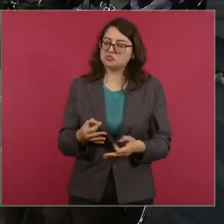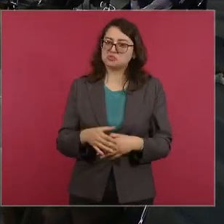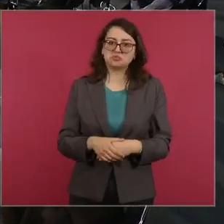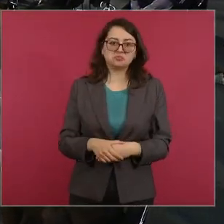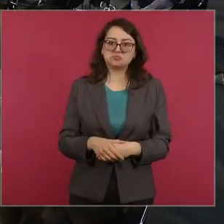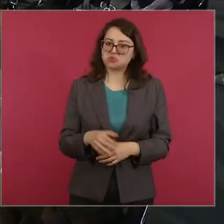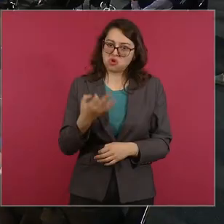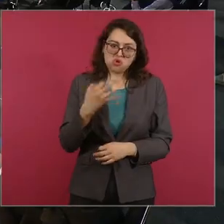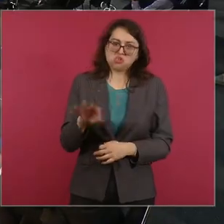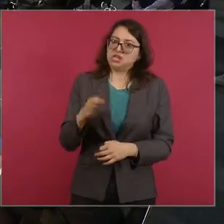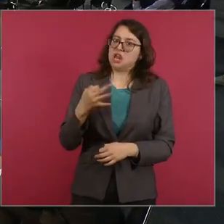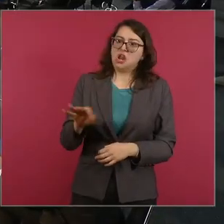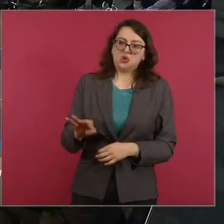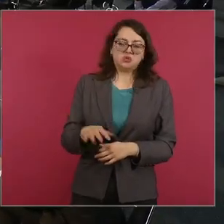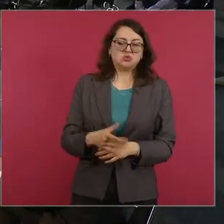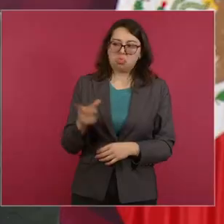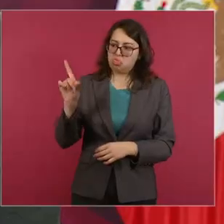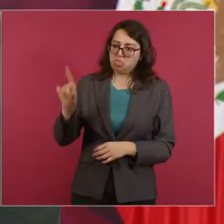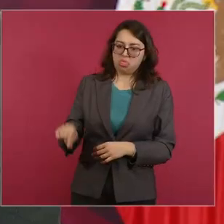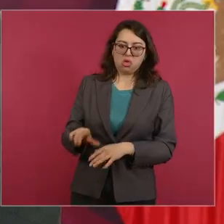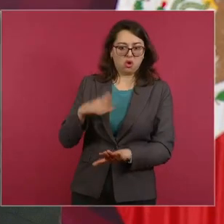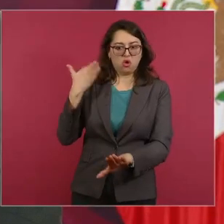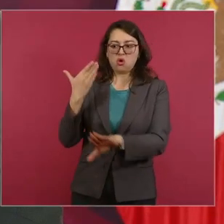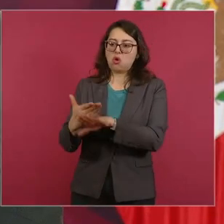grosero humillante